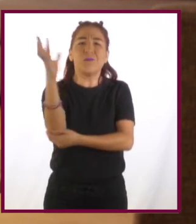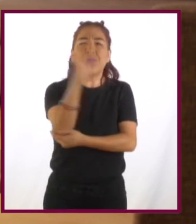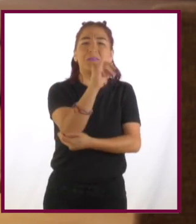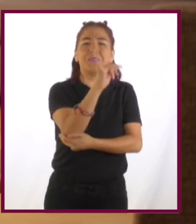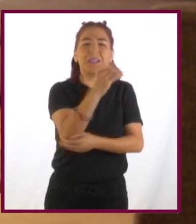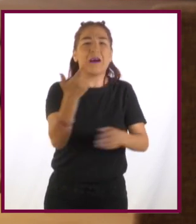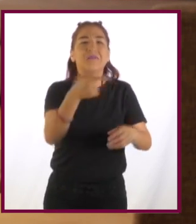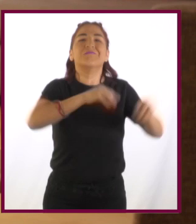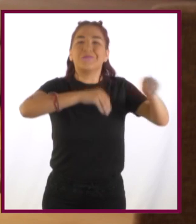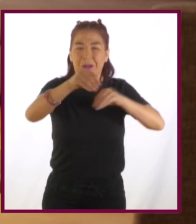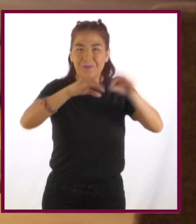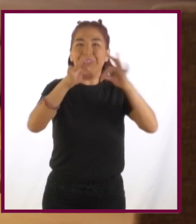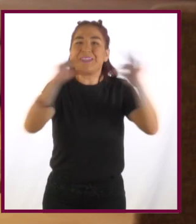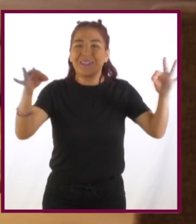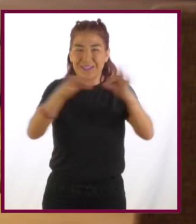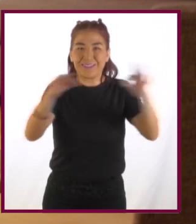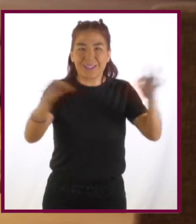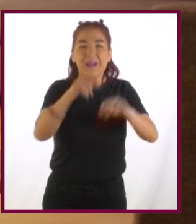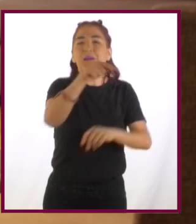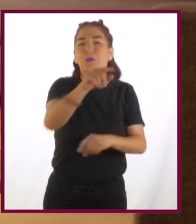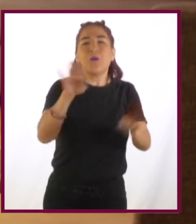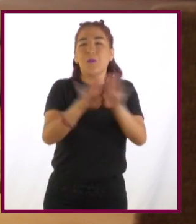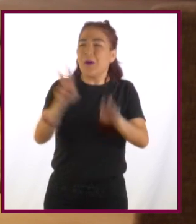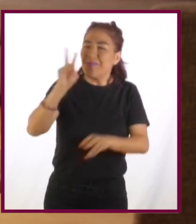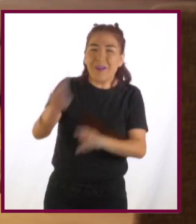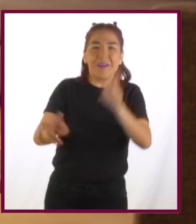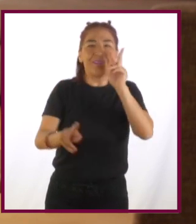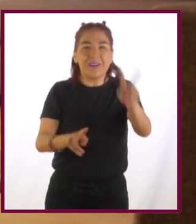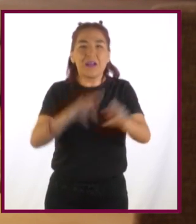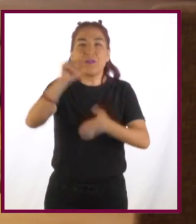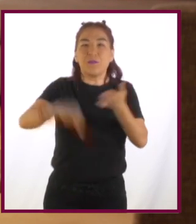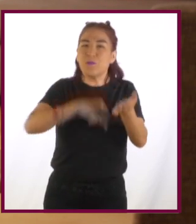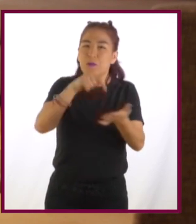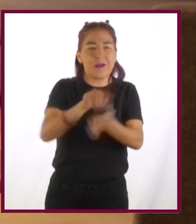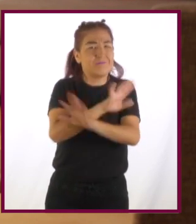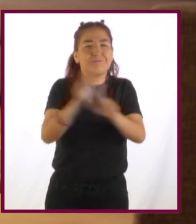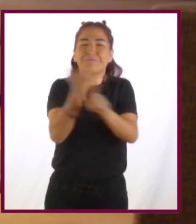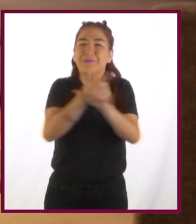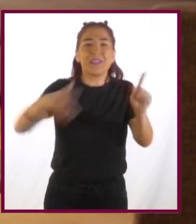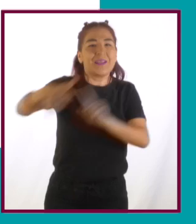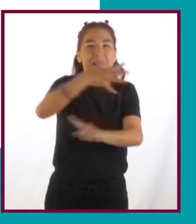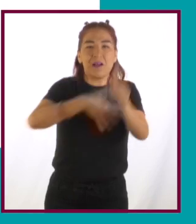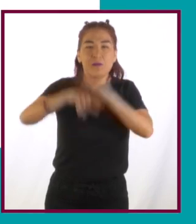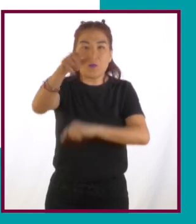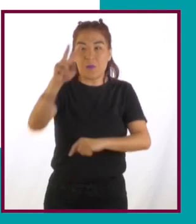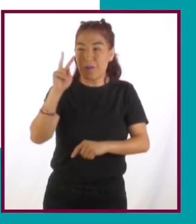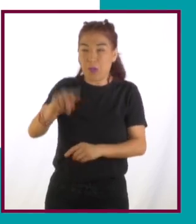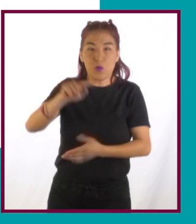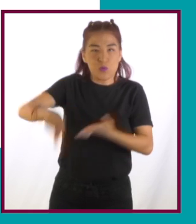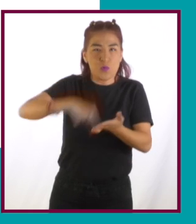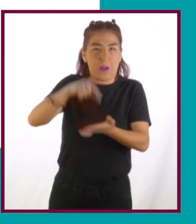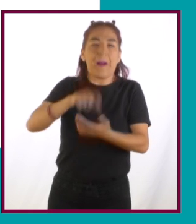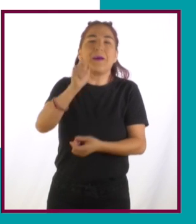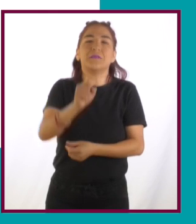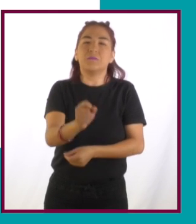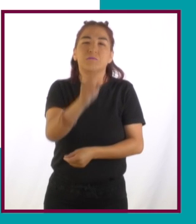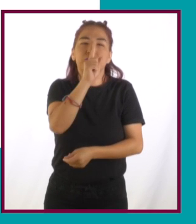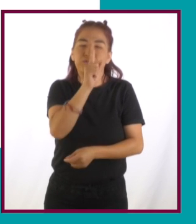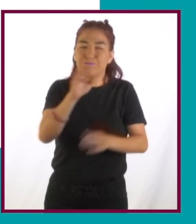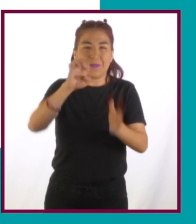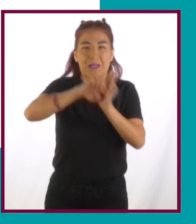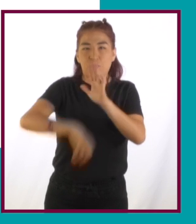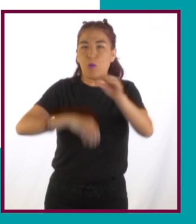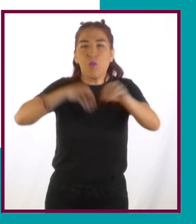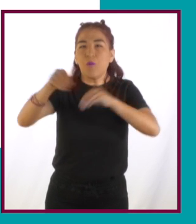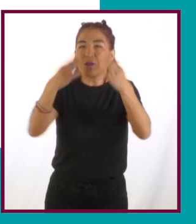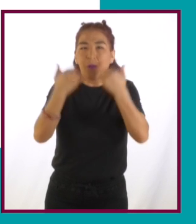sus propiedades elásticas. Y básicamente cualquier cosa que veamos en donde sea, que está un sólido, hablando de